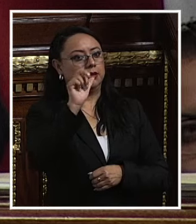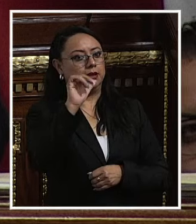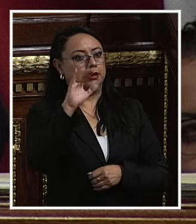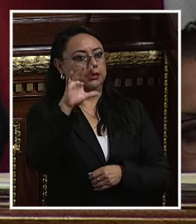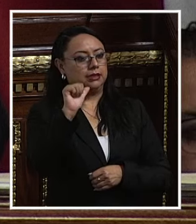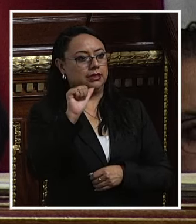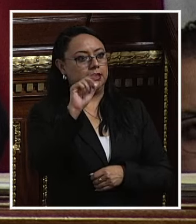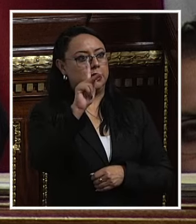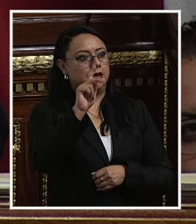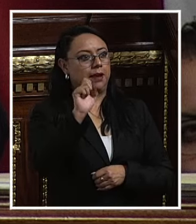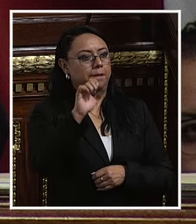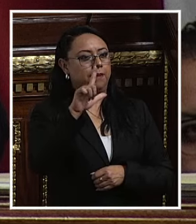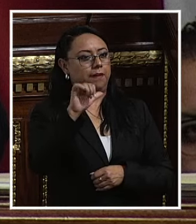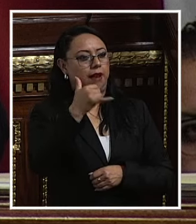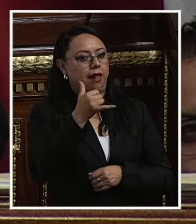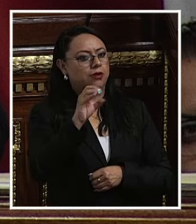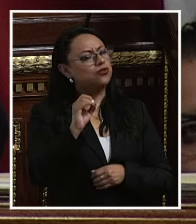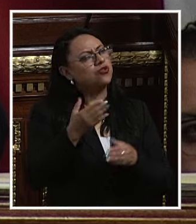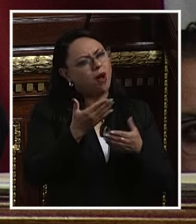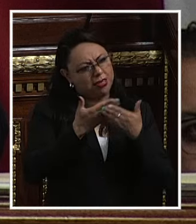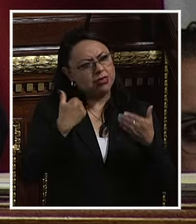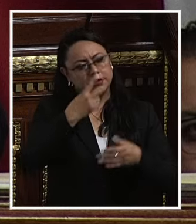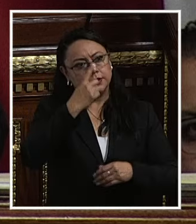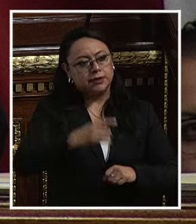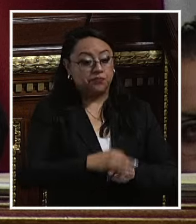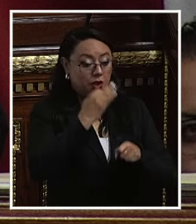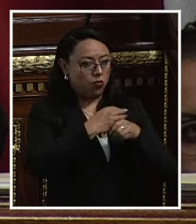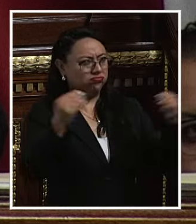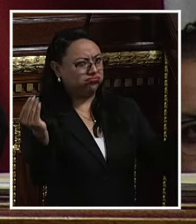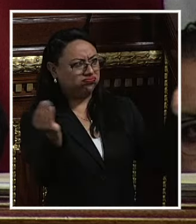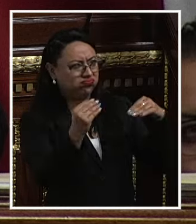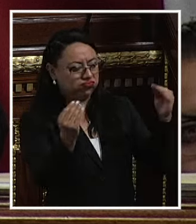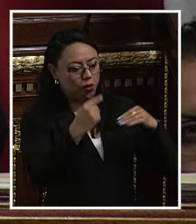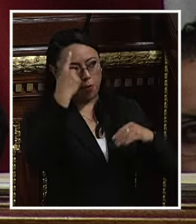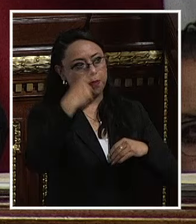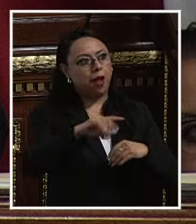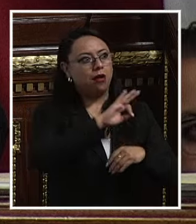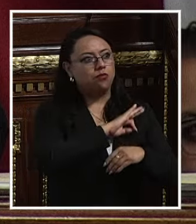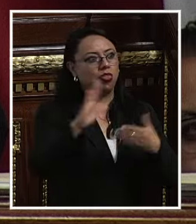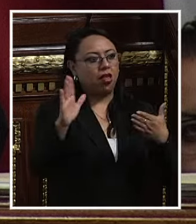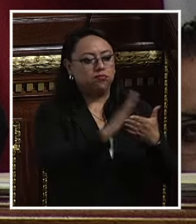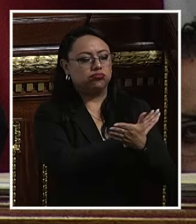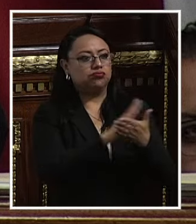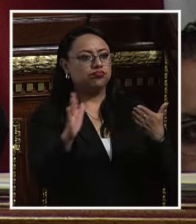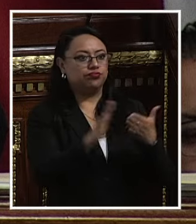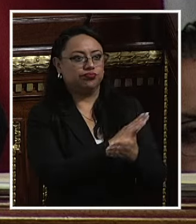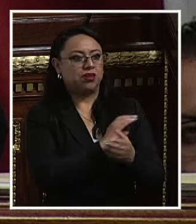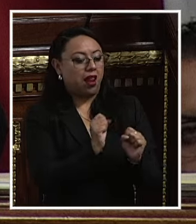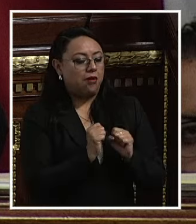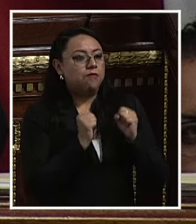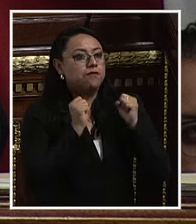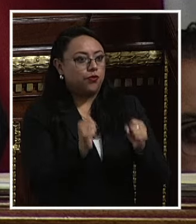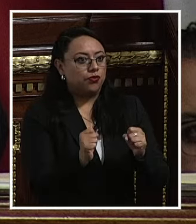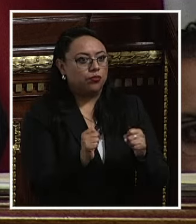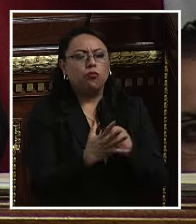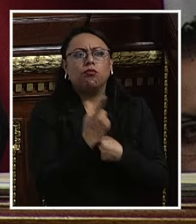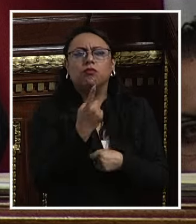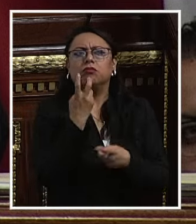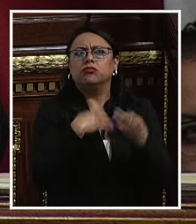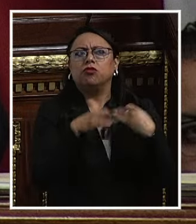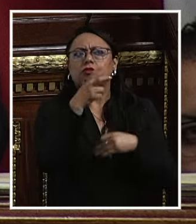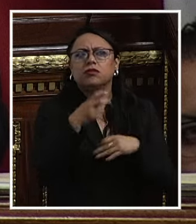ahora que está el debate de la división de poderes, de que esta misma surge